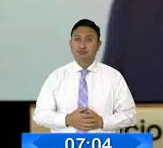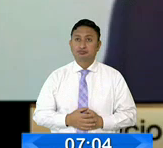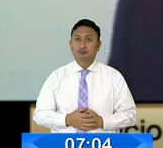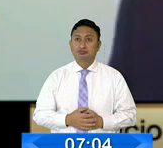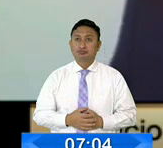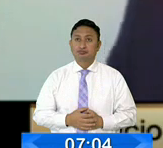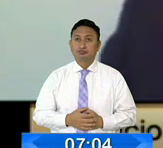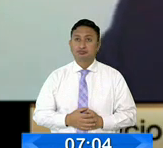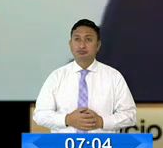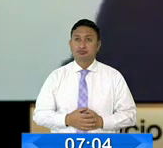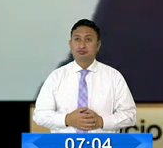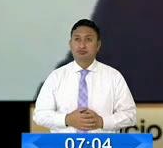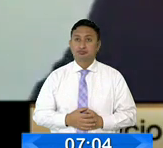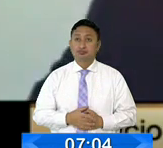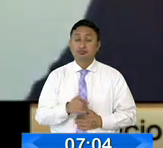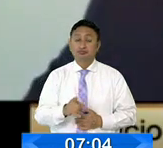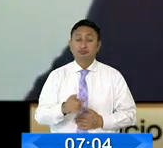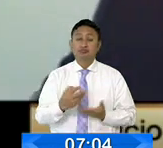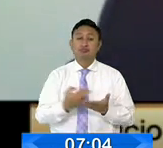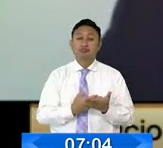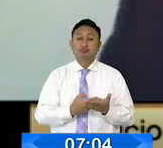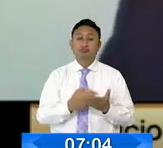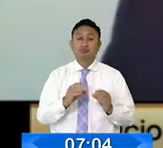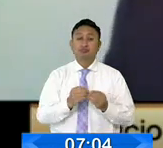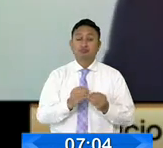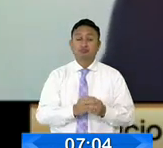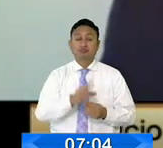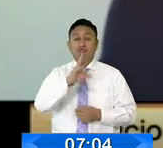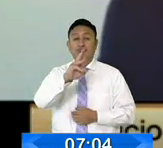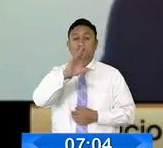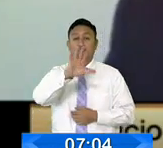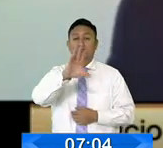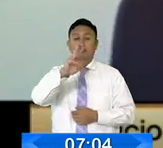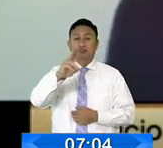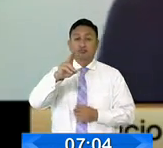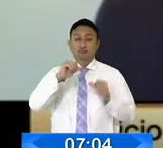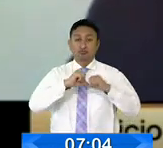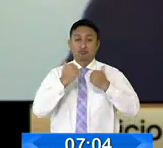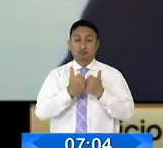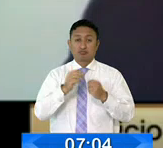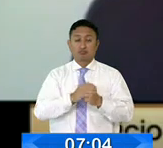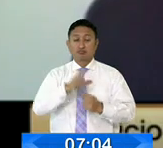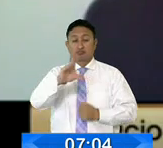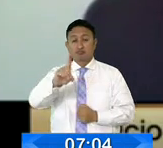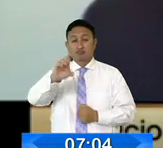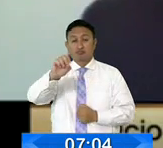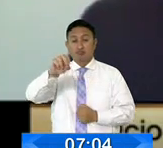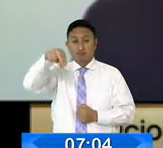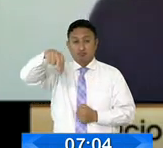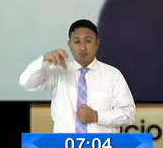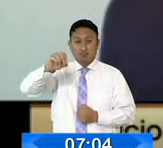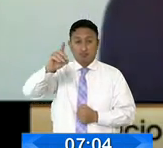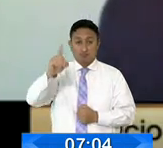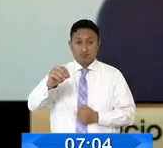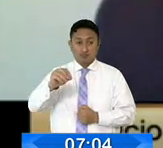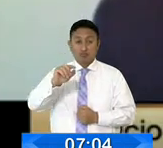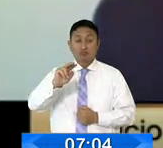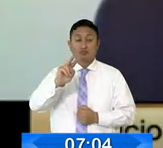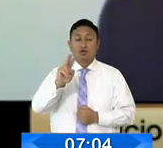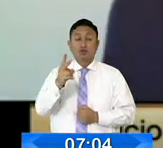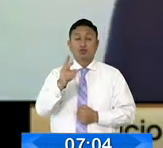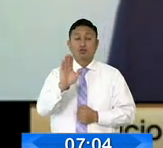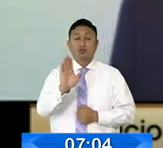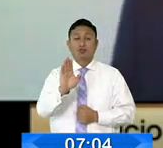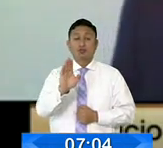Siendo así, pues, quien presidió la sesión 656 fue el asambleísta Patricio Donoso, quien funge como segundo vicepresidente